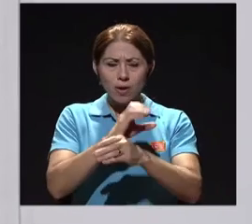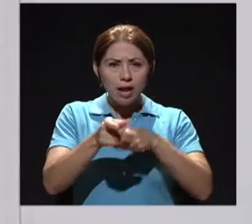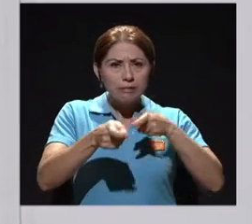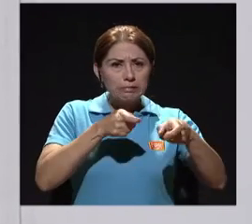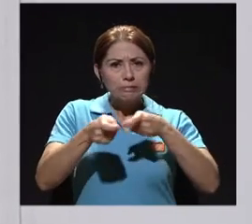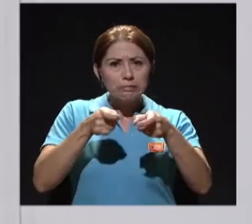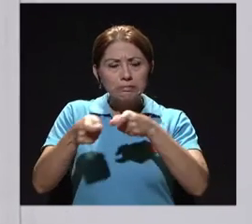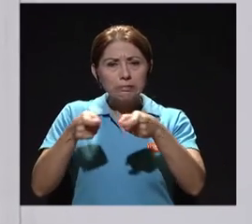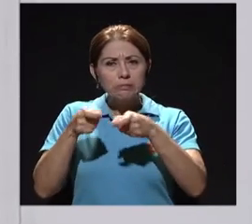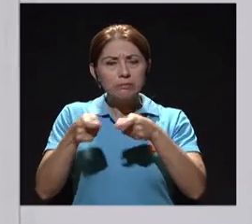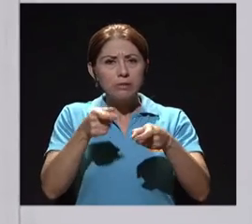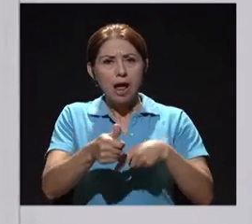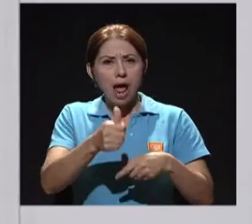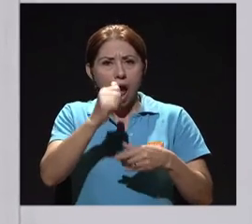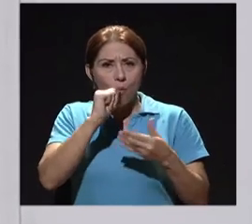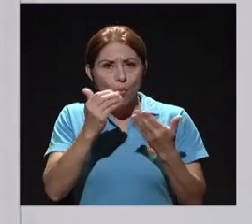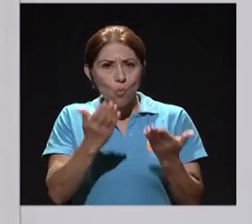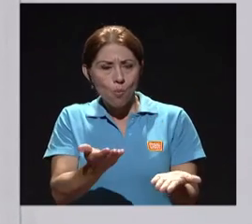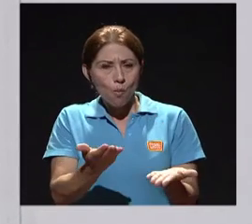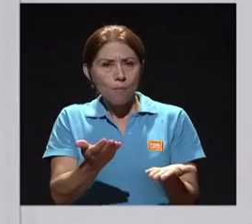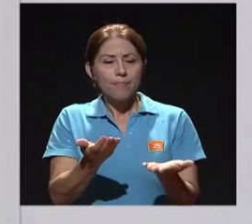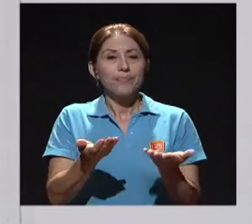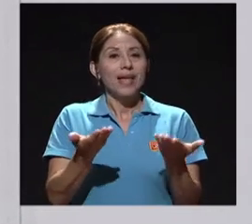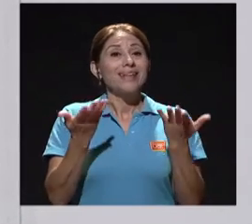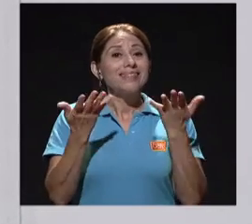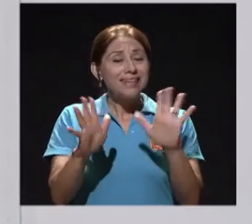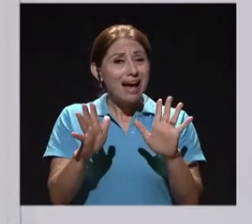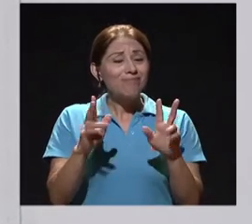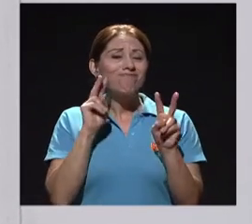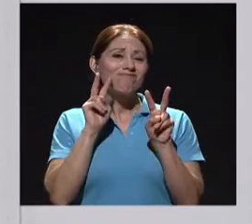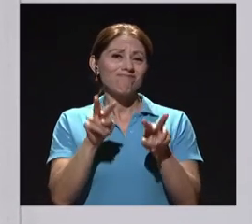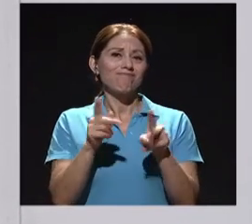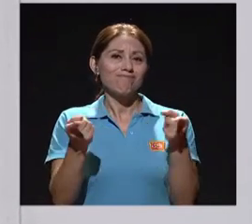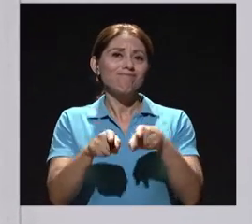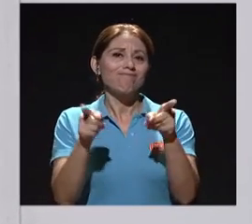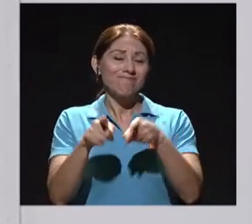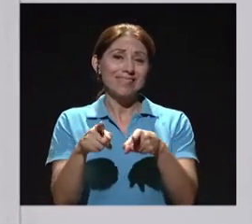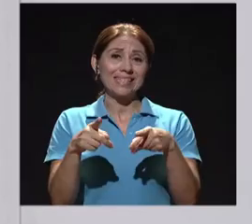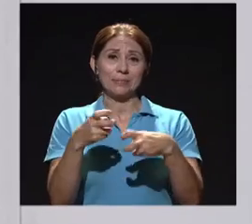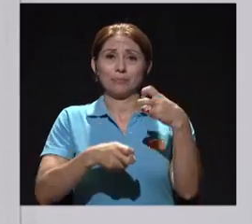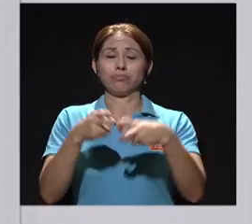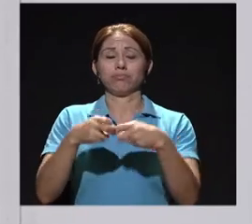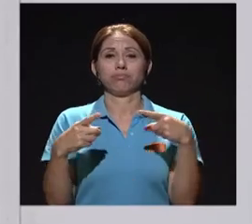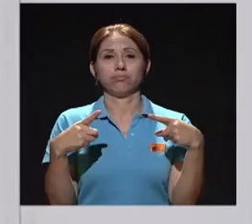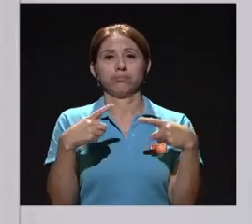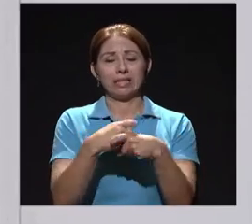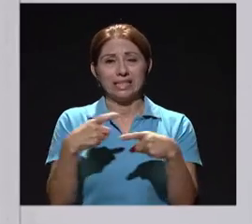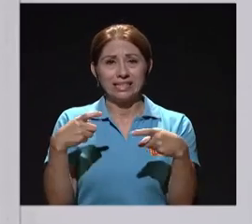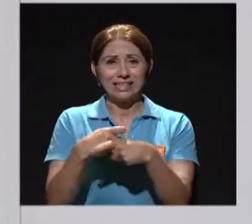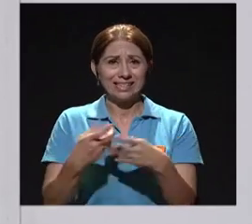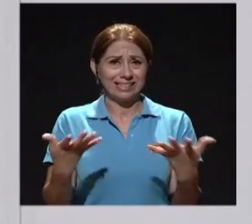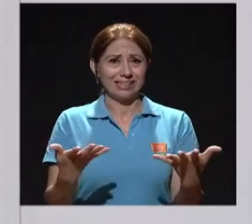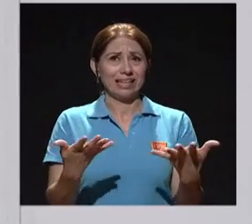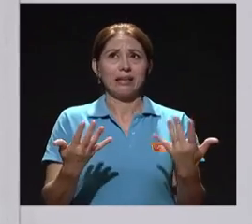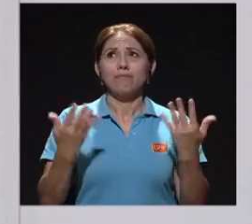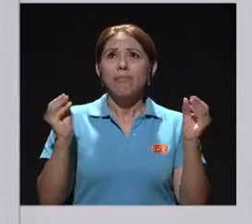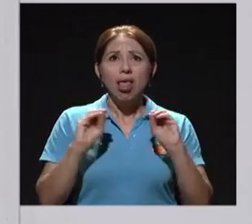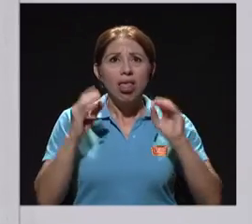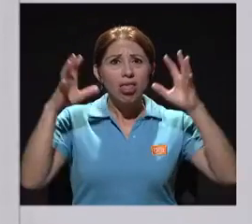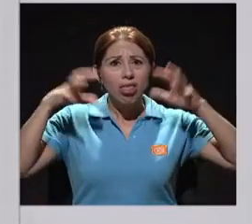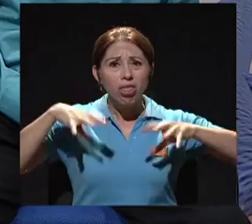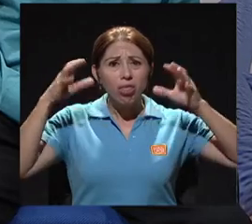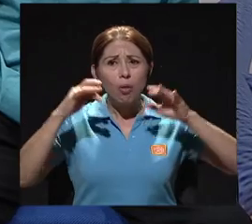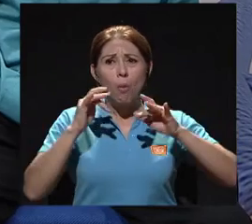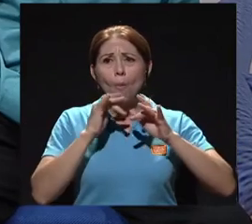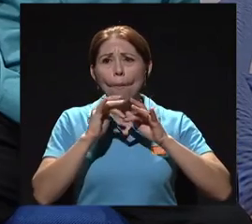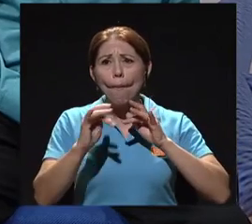ya hay alguna forma visualizada en las crisis que estamos teniendo ahora de sequía por un lado y de una